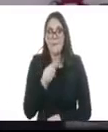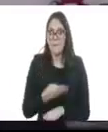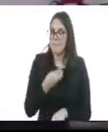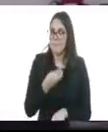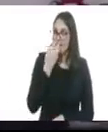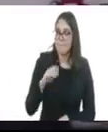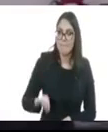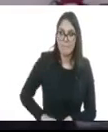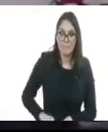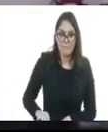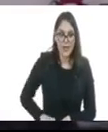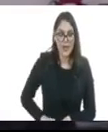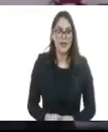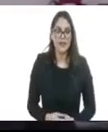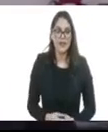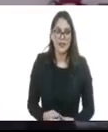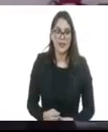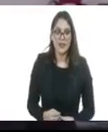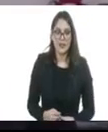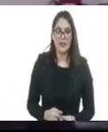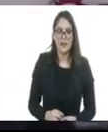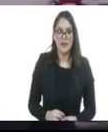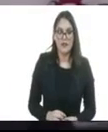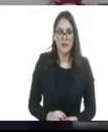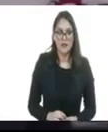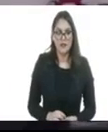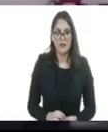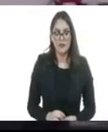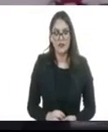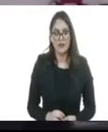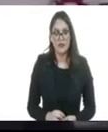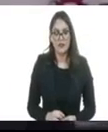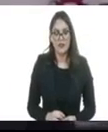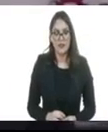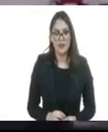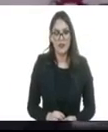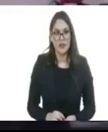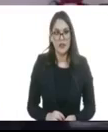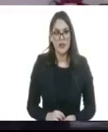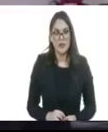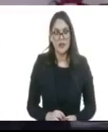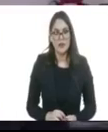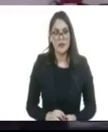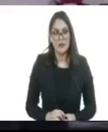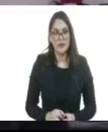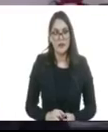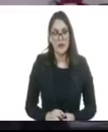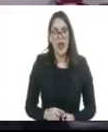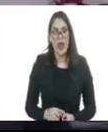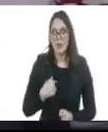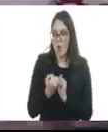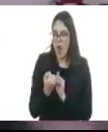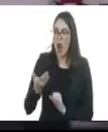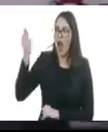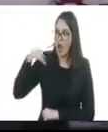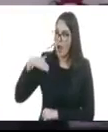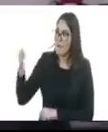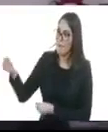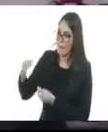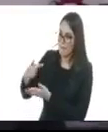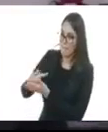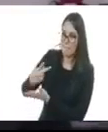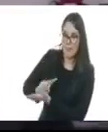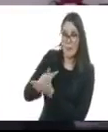galardonado con él. Y fue bien interesante porque de todos los trabajos, que